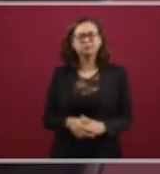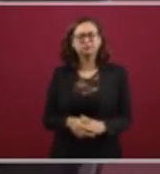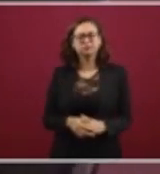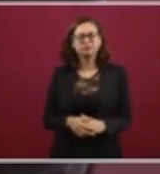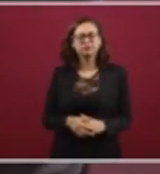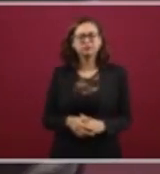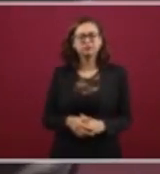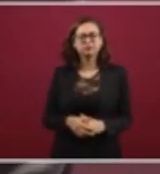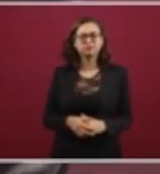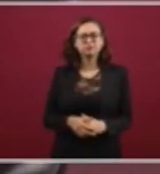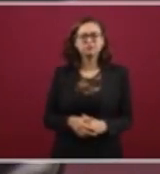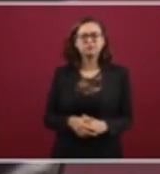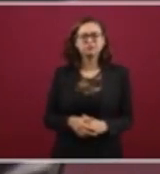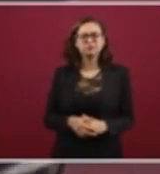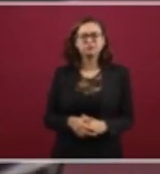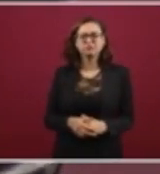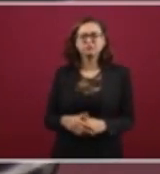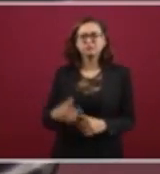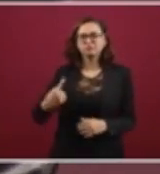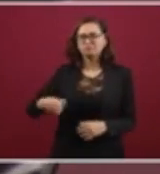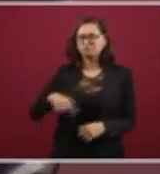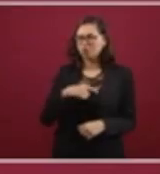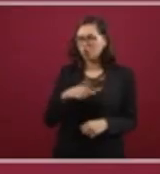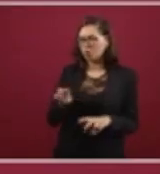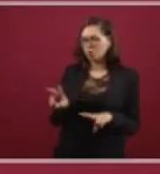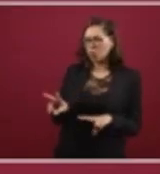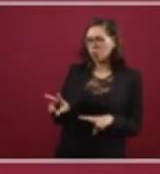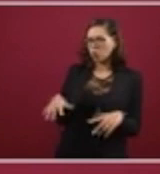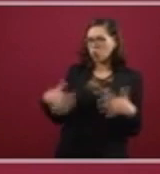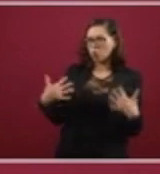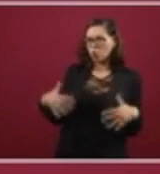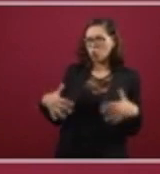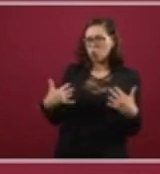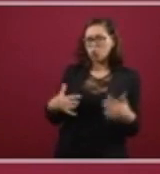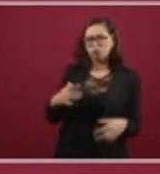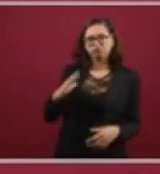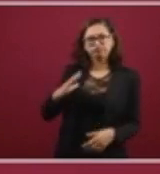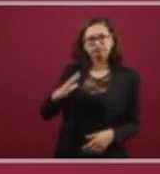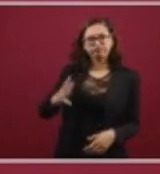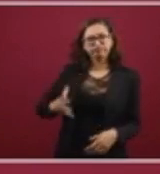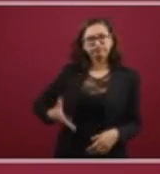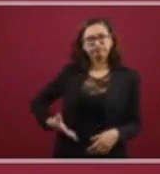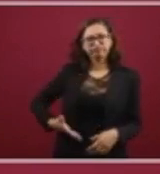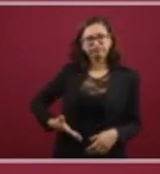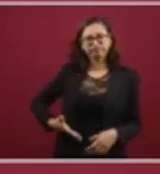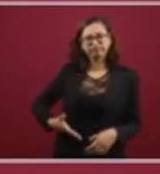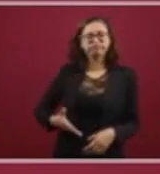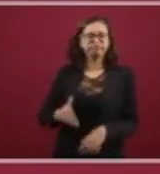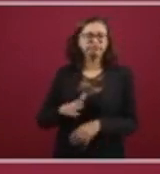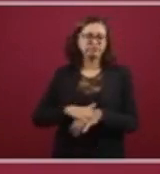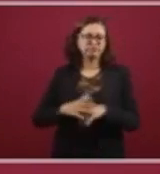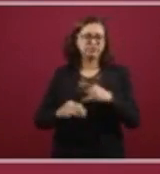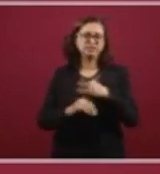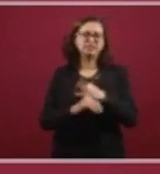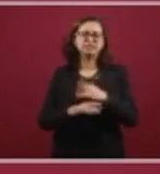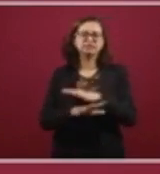que nos llena de orgullo. Vamos a informar sobre eso